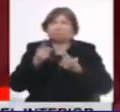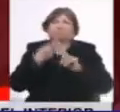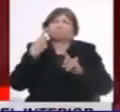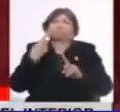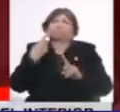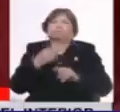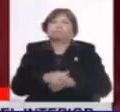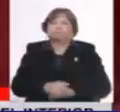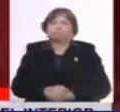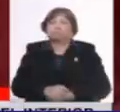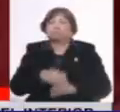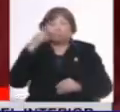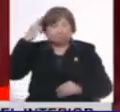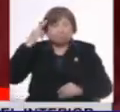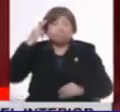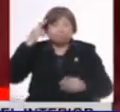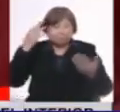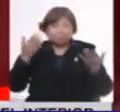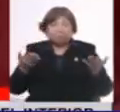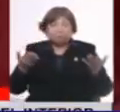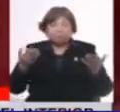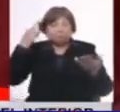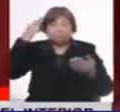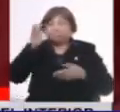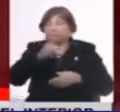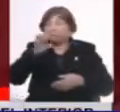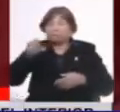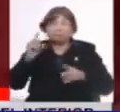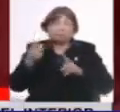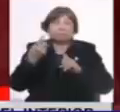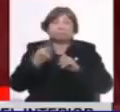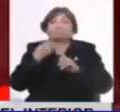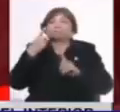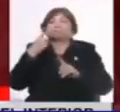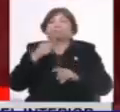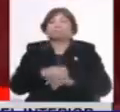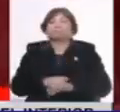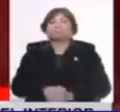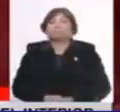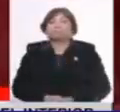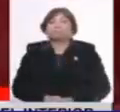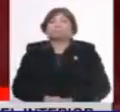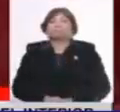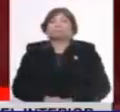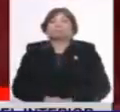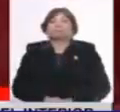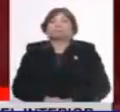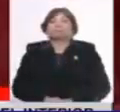prioritario, y con razón. La población ve como prioritario, ¿no?,